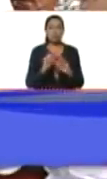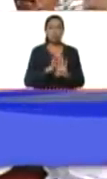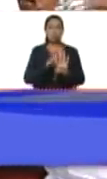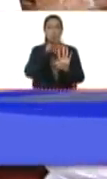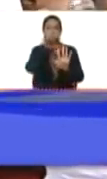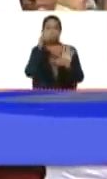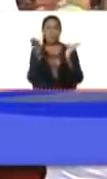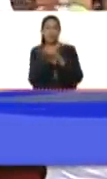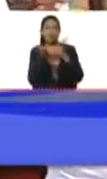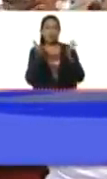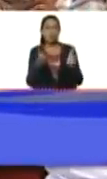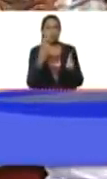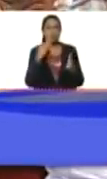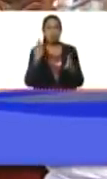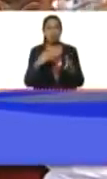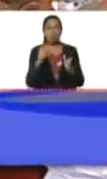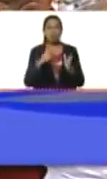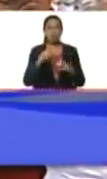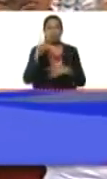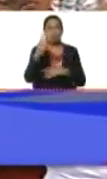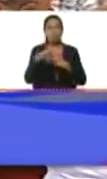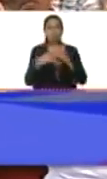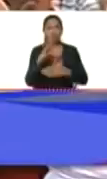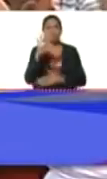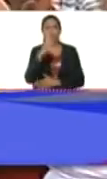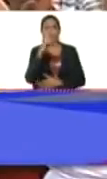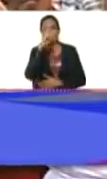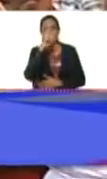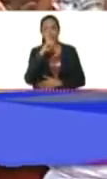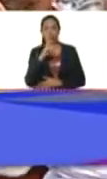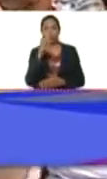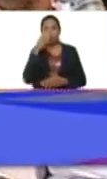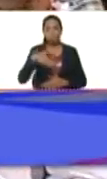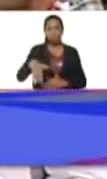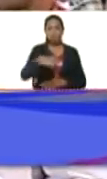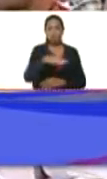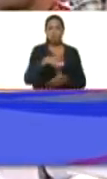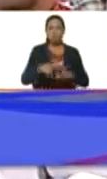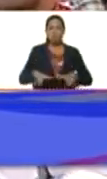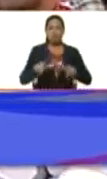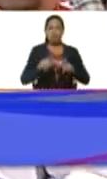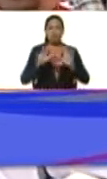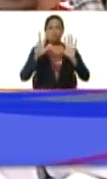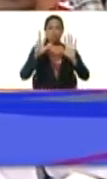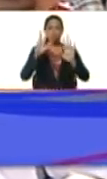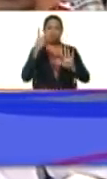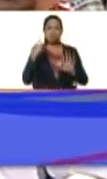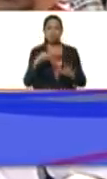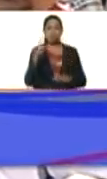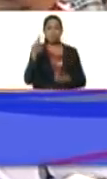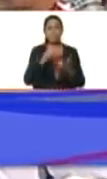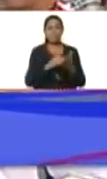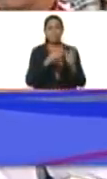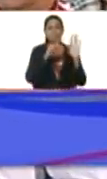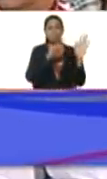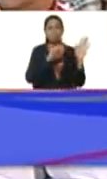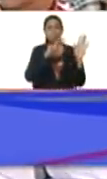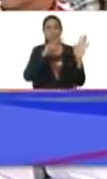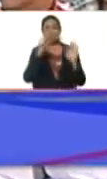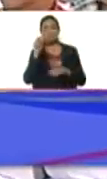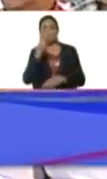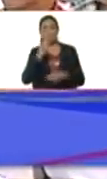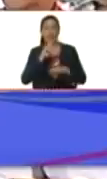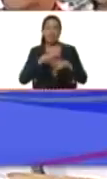de estudiantes jóvenes de primero a quinto año. En la población del cuadrante número 8 tenemos 1.670 niños